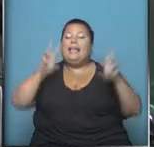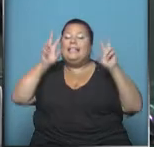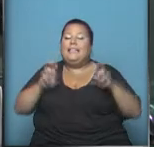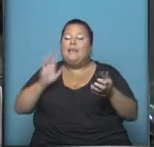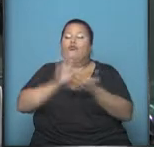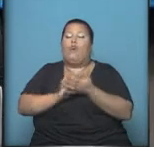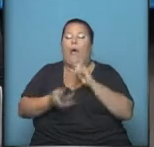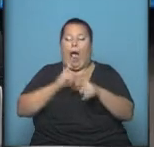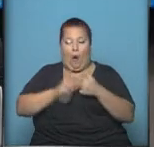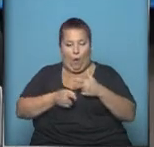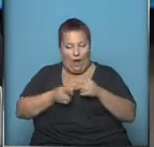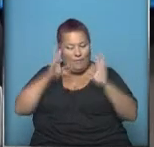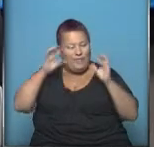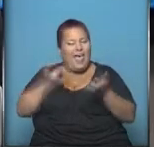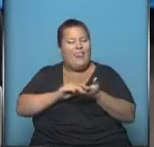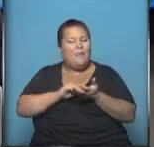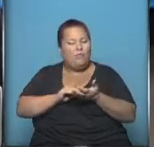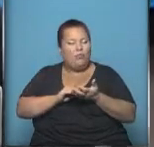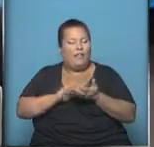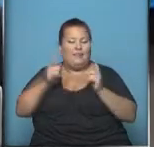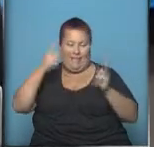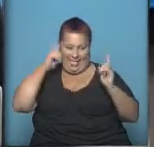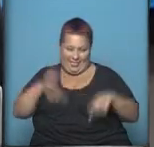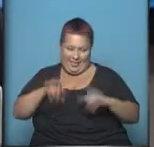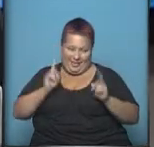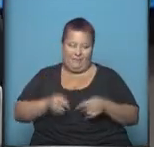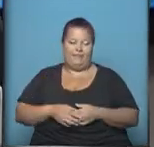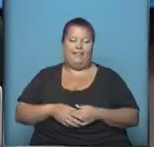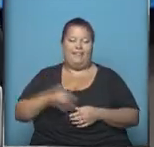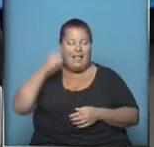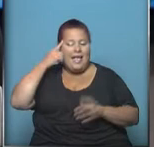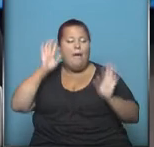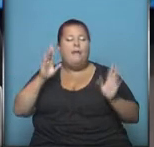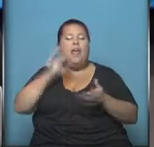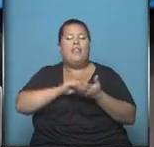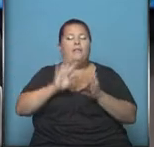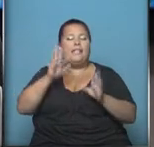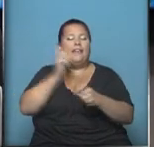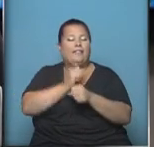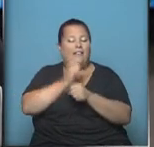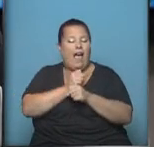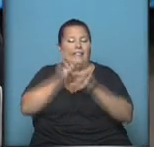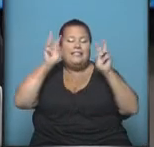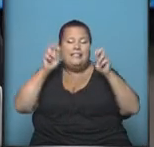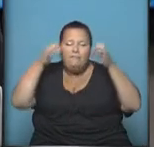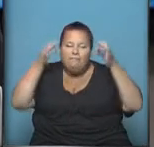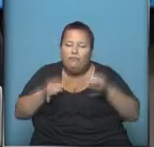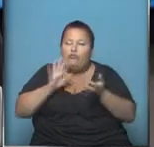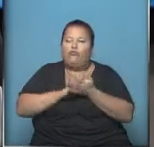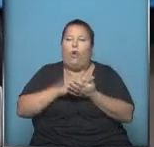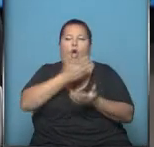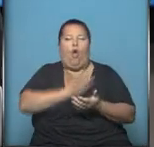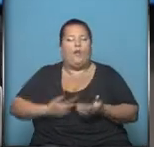consenso recordemos que diputados venía amplio y conciencia también y de conciencia pero diputados venía trabajando temas puntuales que planteaba el poder